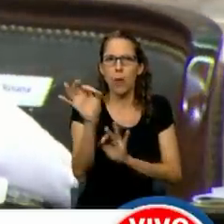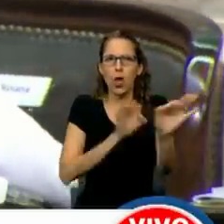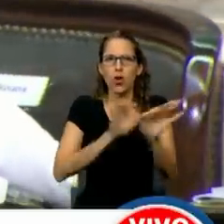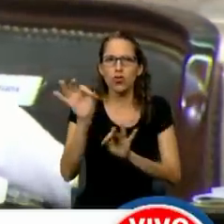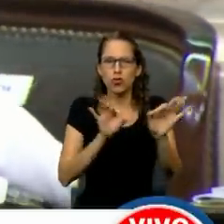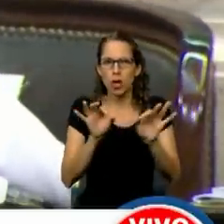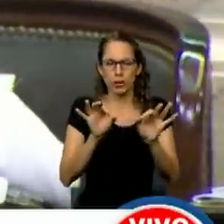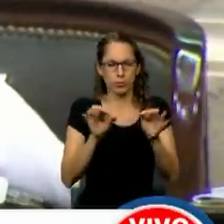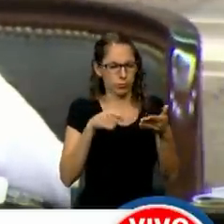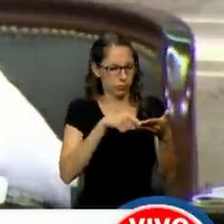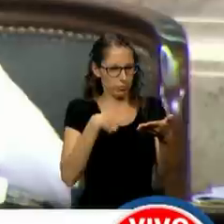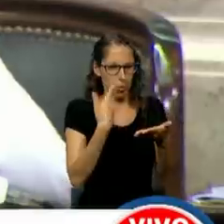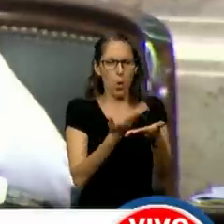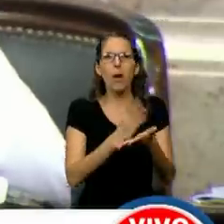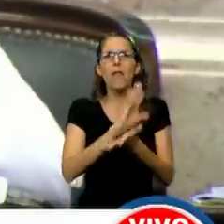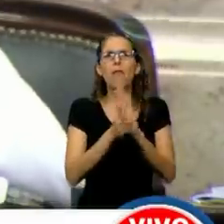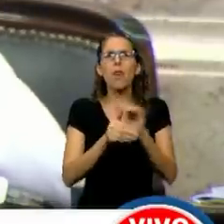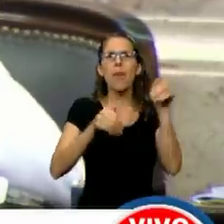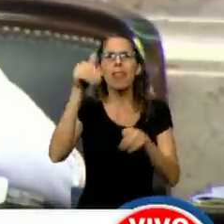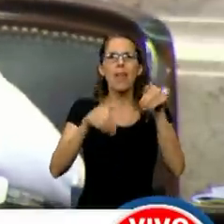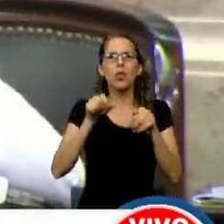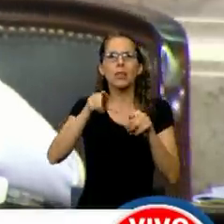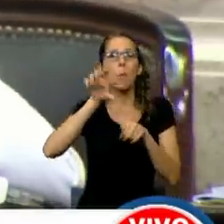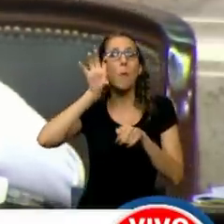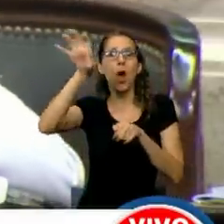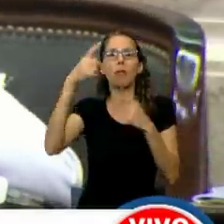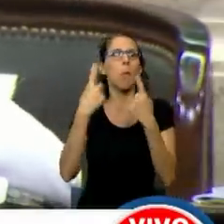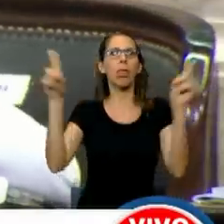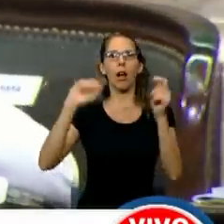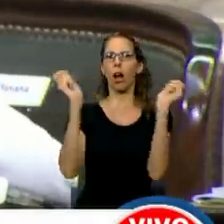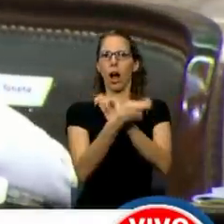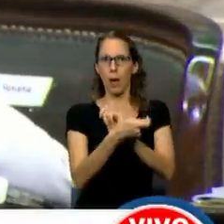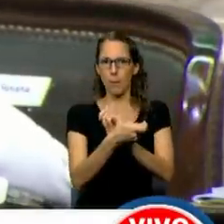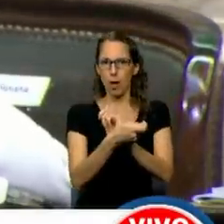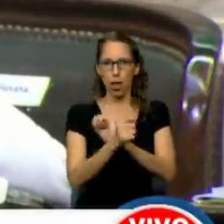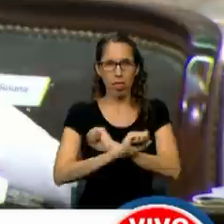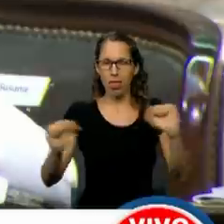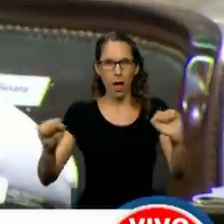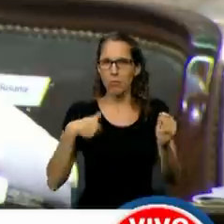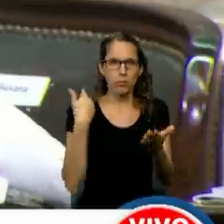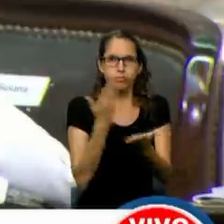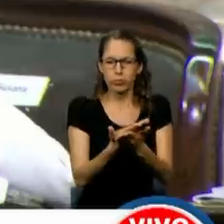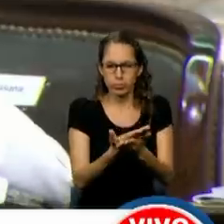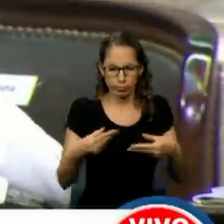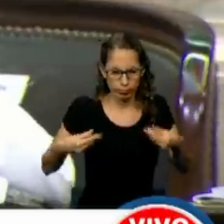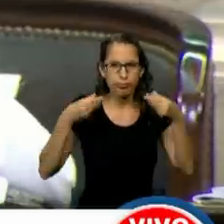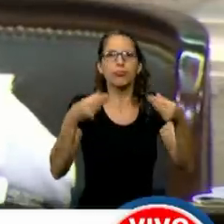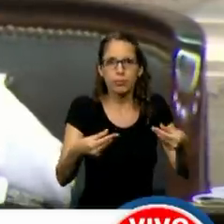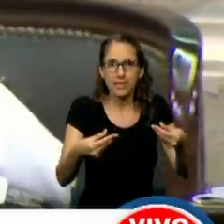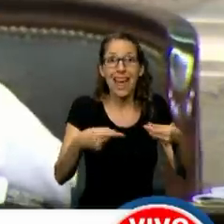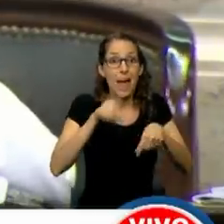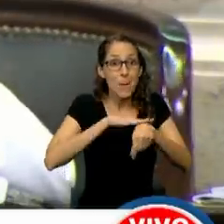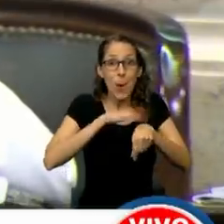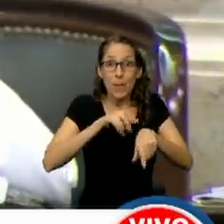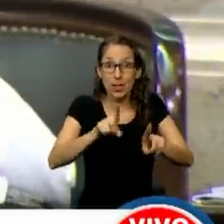que cambia el sistema electoral de la provincia de san juan y sobre tablas derogan las